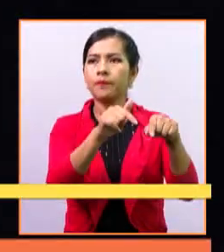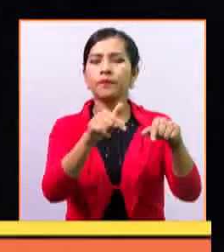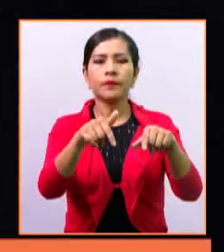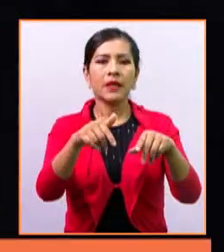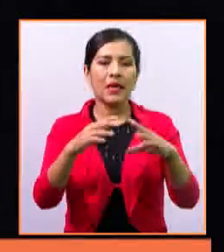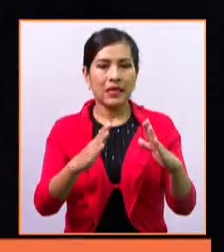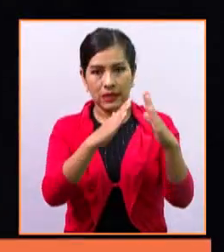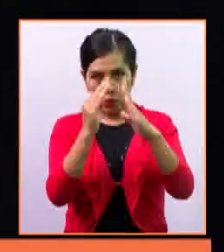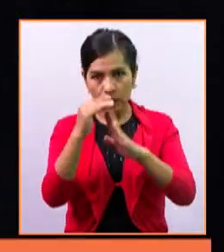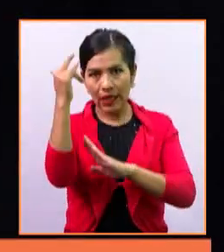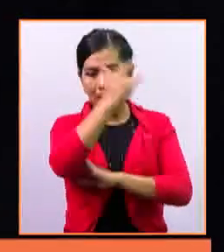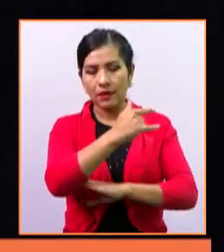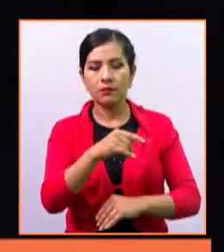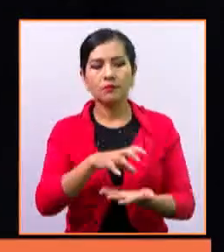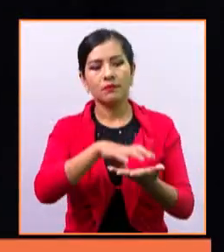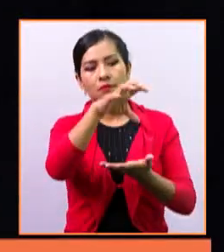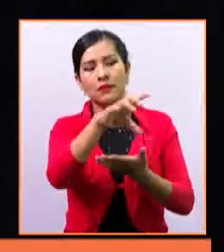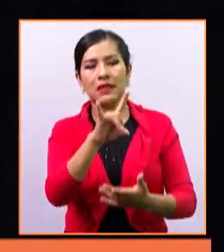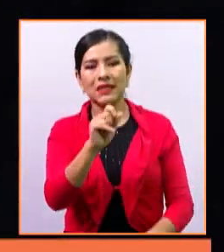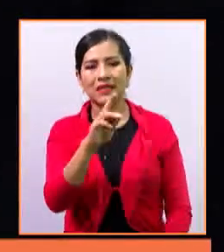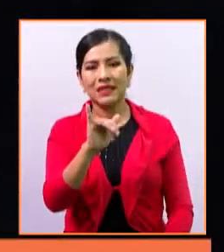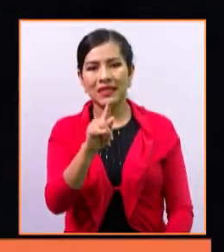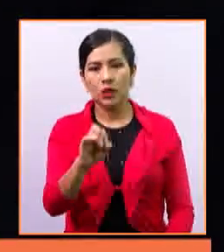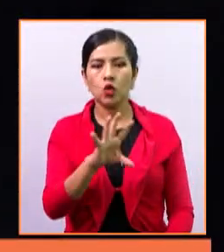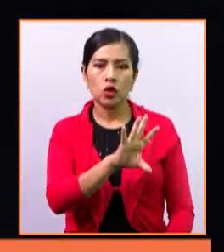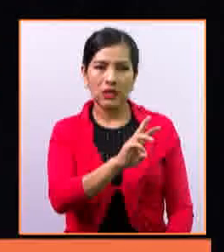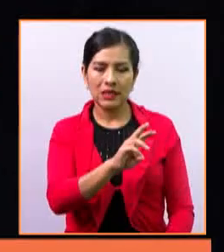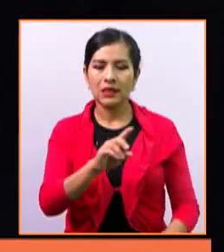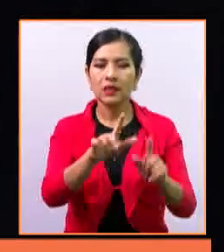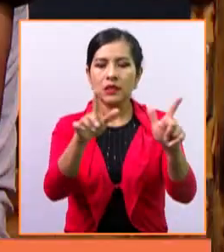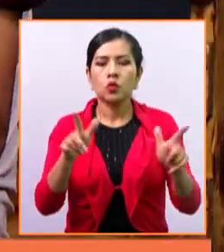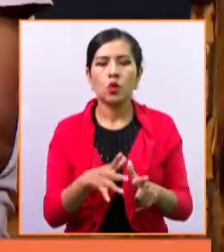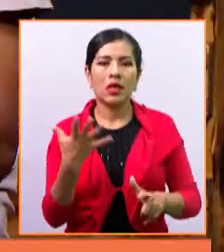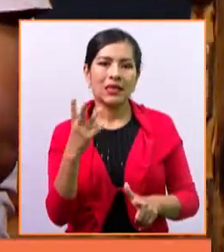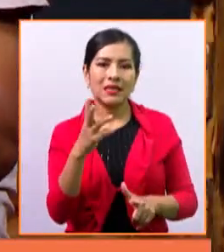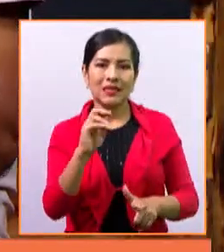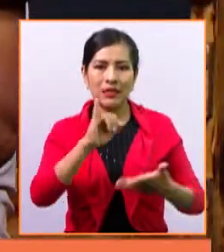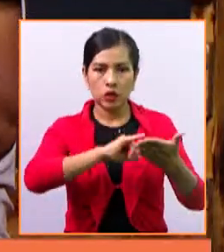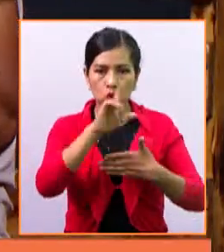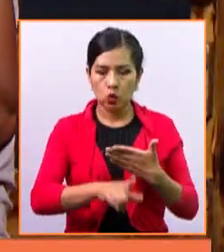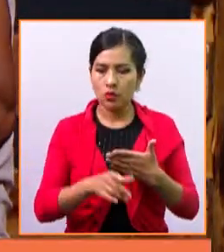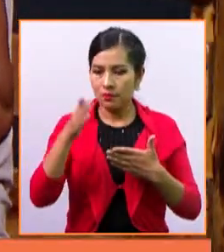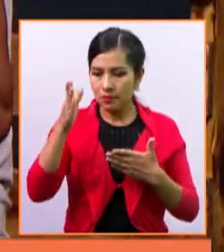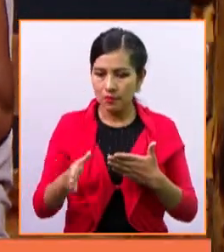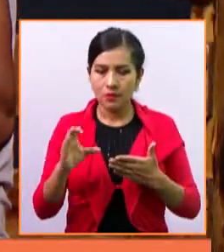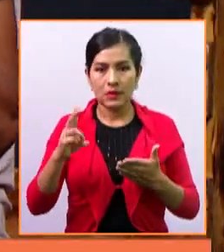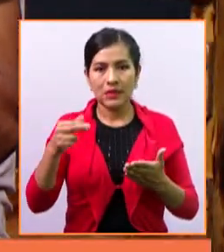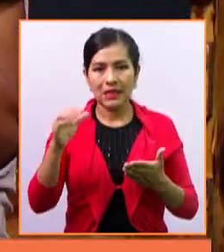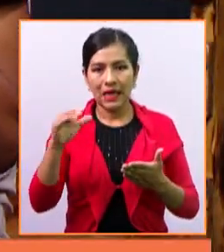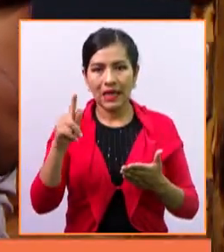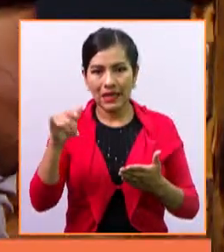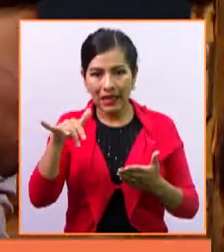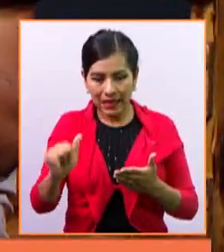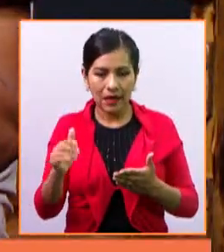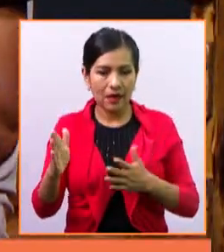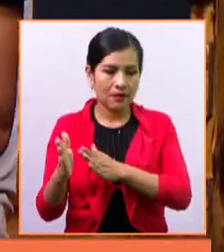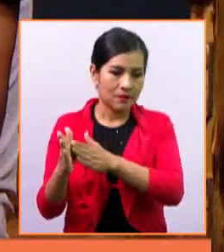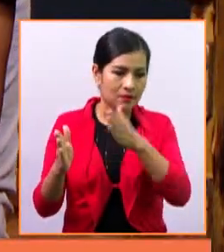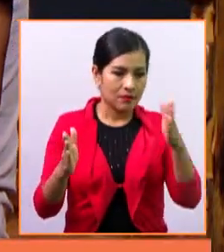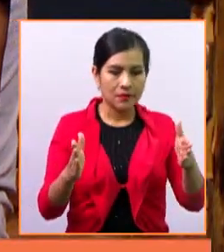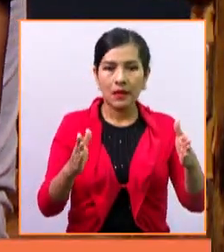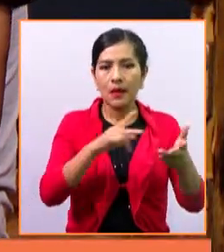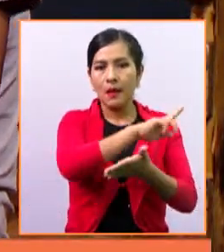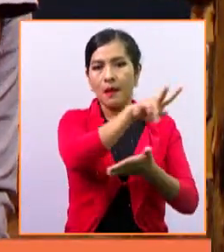en la ciudad del Alto, en el distrito 6, en la zona 16 de julio, entre la Chacaltaya y la Plaza del Maestro, ¿no?